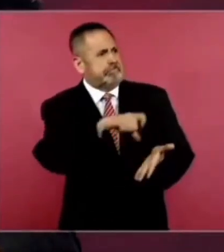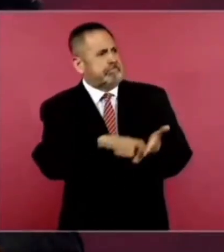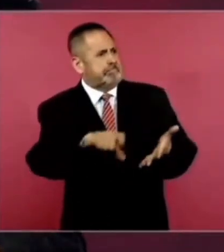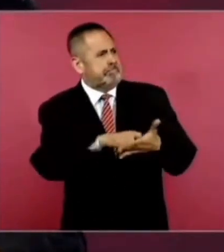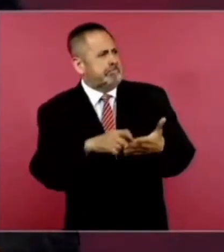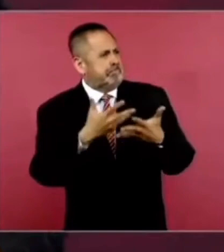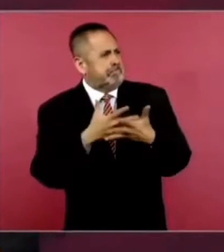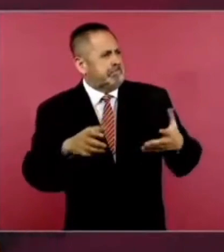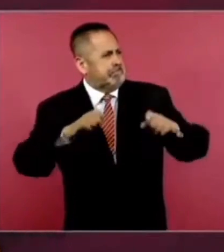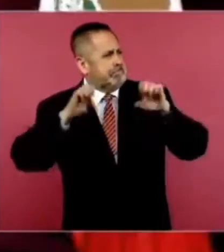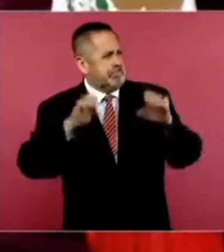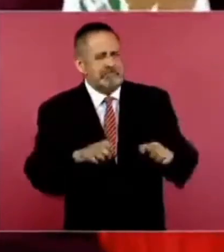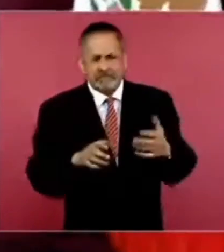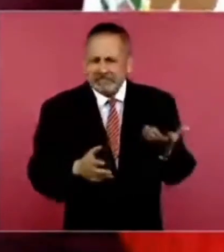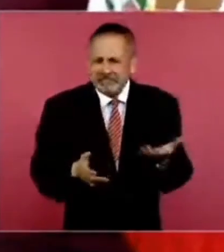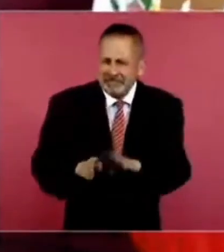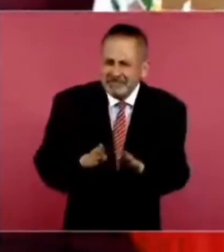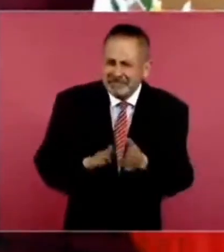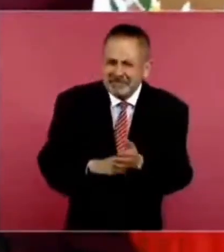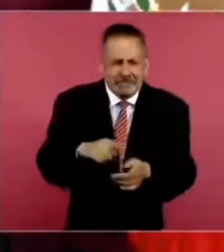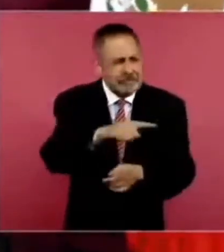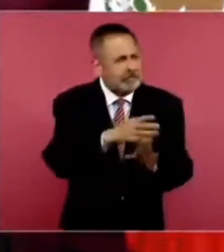escuelas públicas